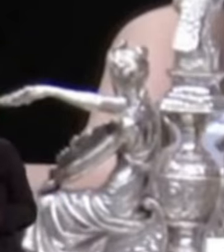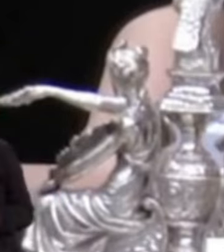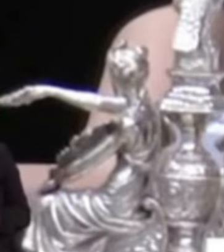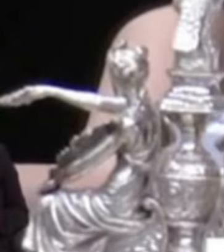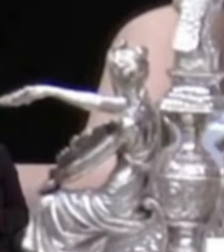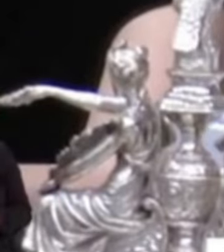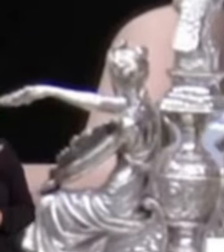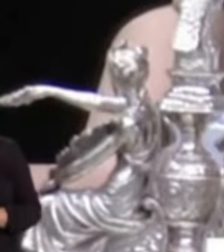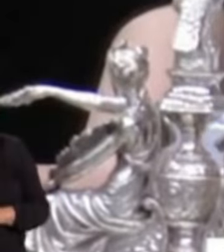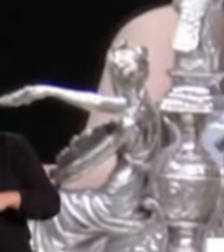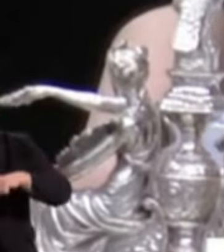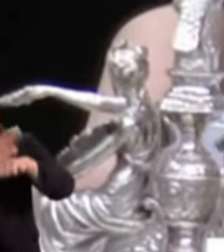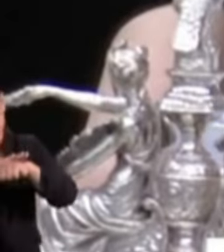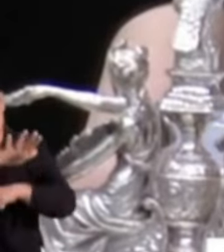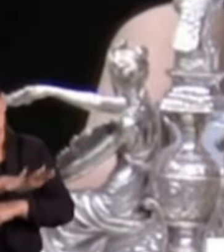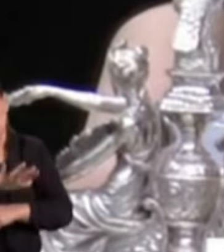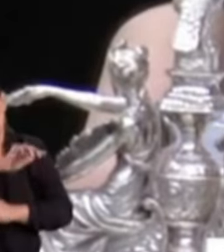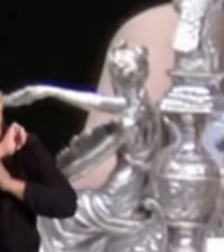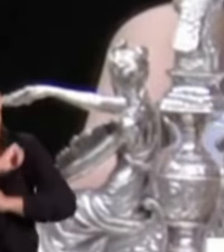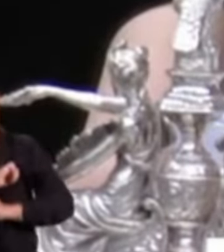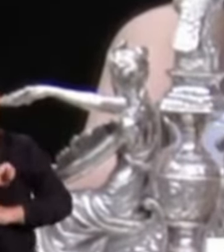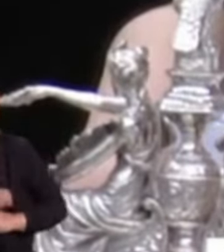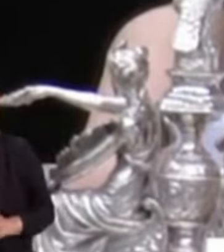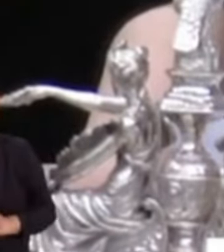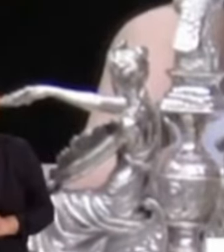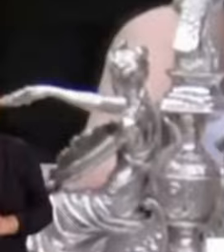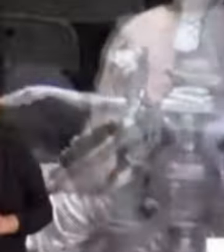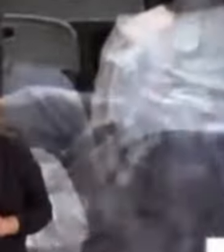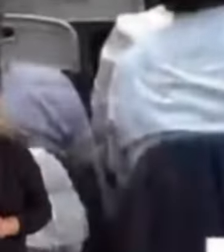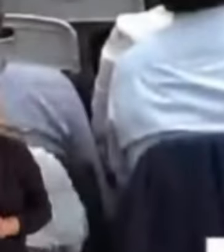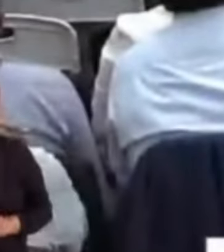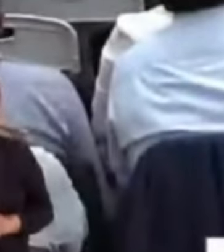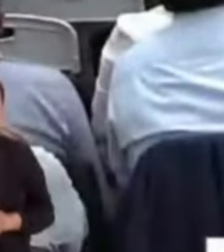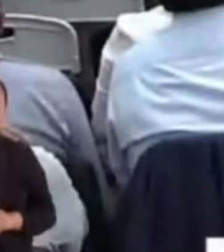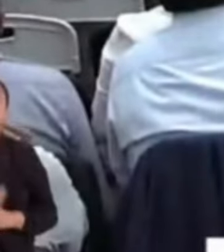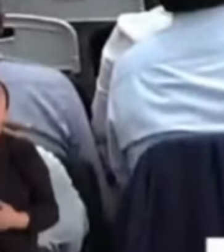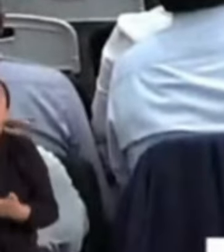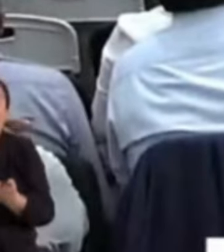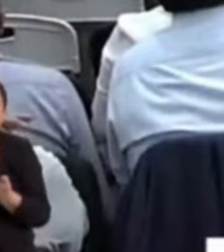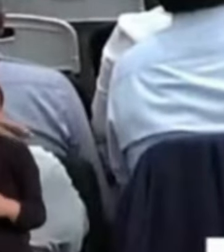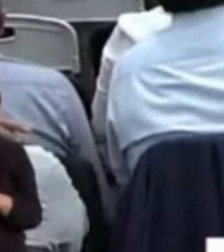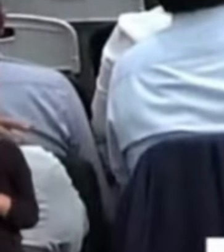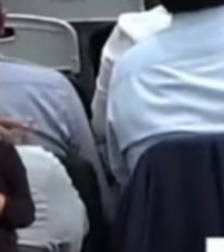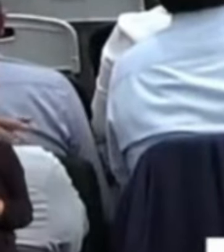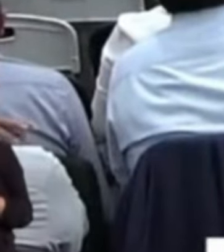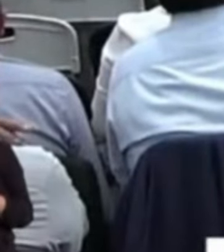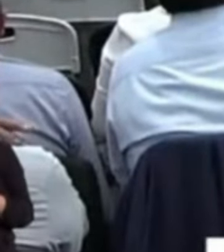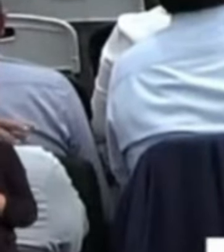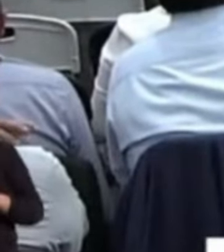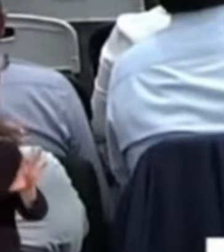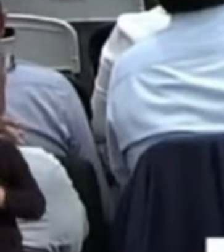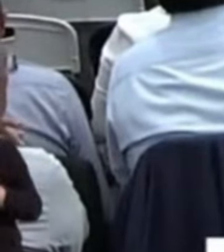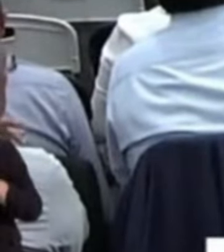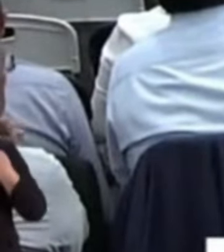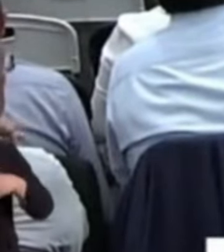dar vista al órgano interno de control tratándose de tribunales administrativos. Señala el procedimiento para la elección de ministras y ministros